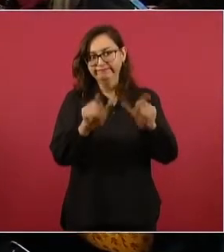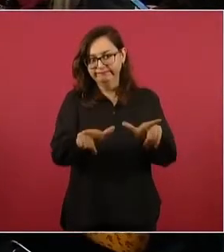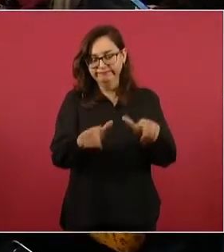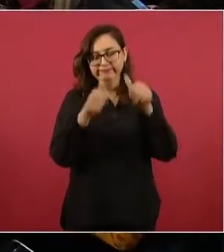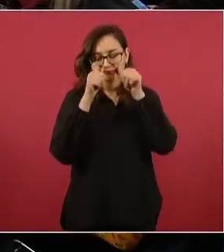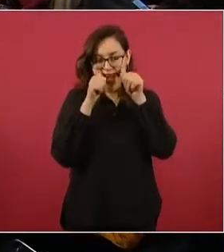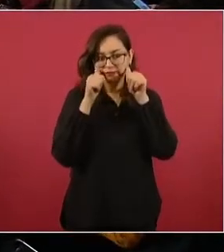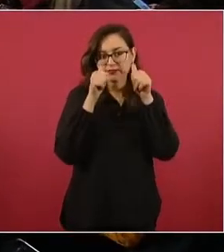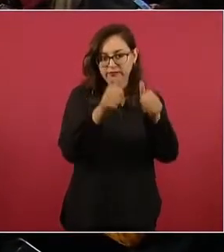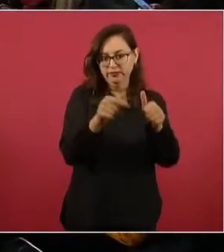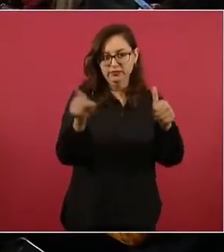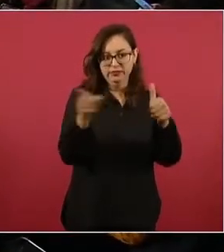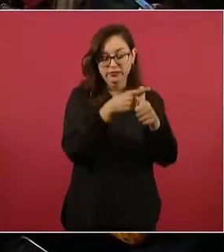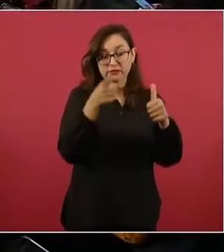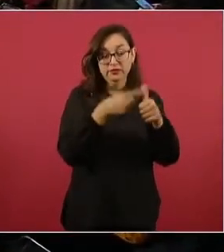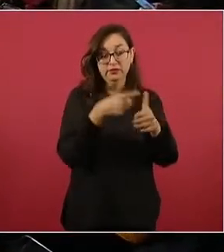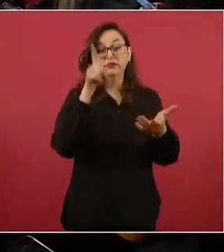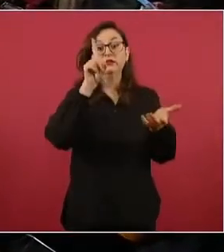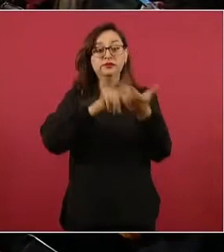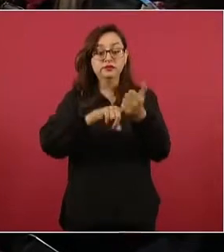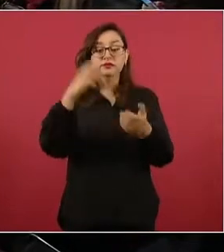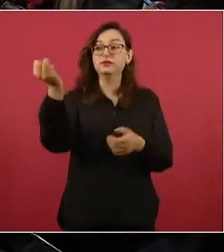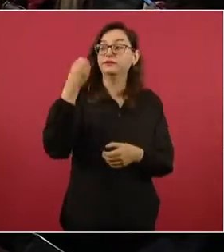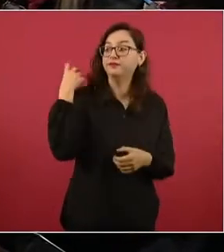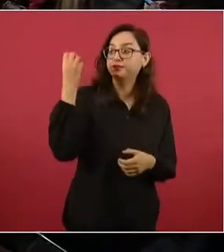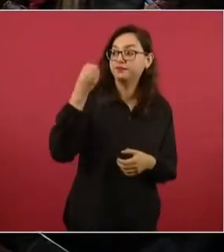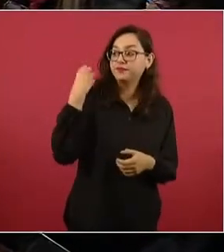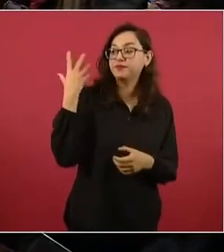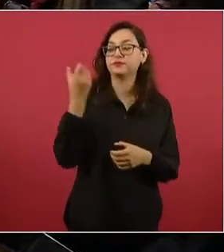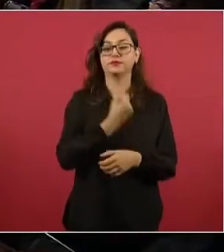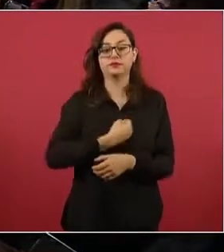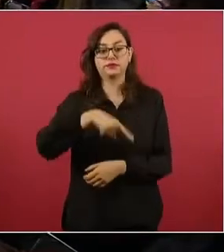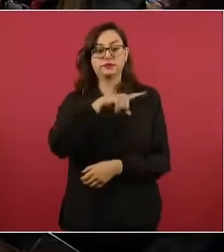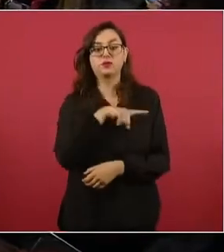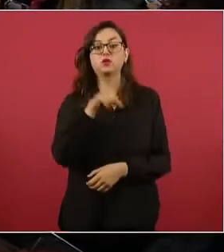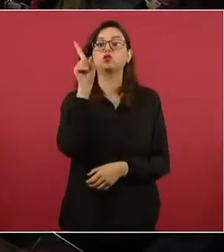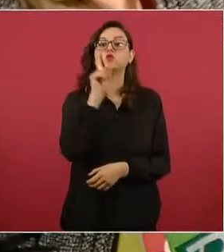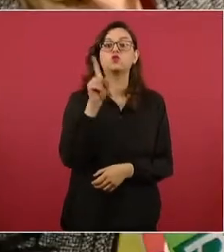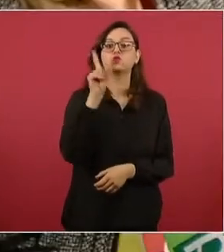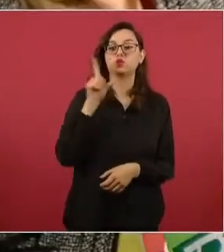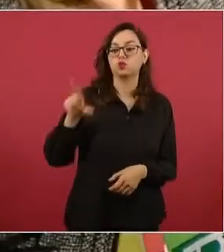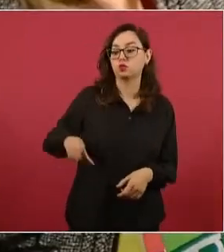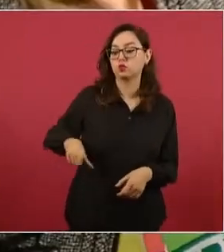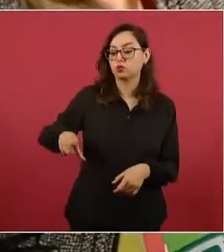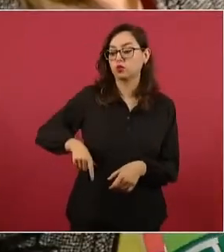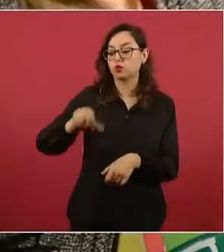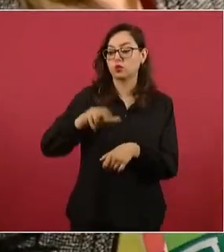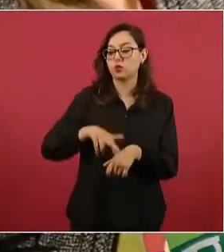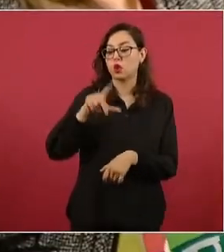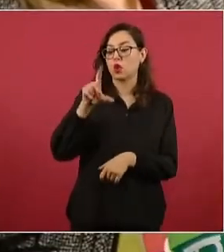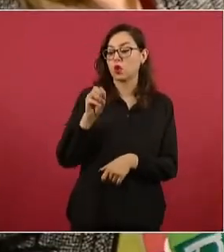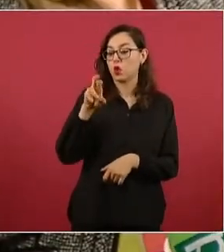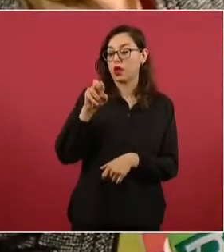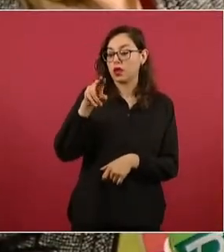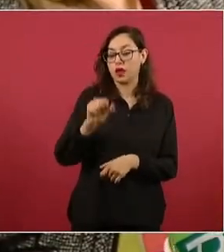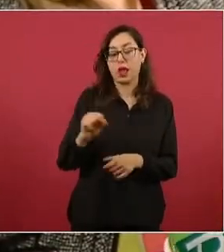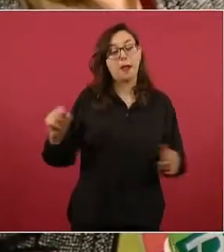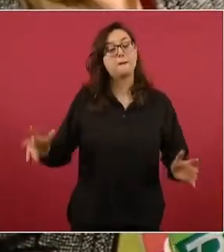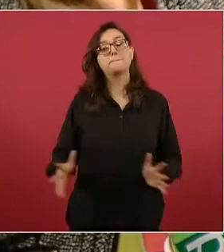y precisamente en estos foros de salud la gobernadora Lorena Cuellar fue muy participativa y sobre